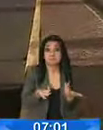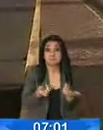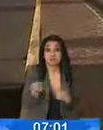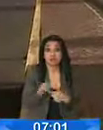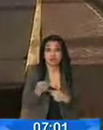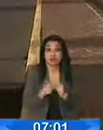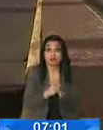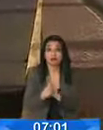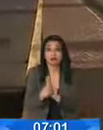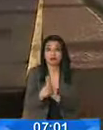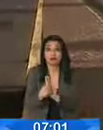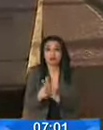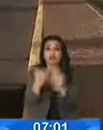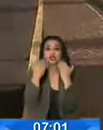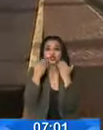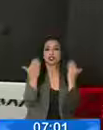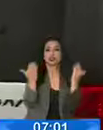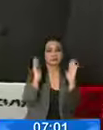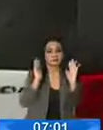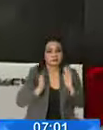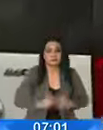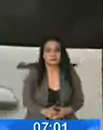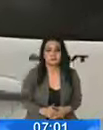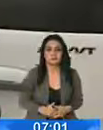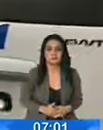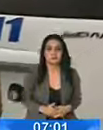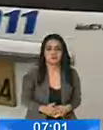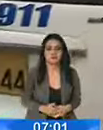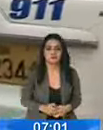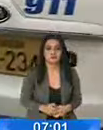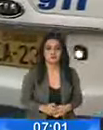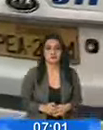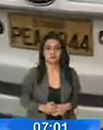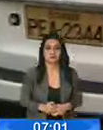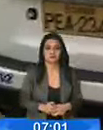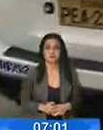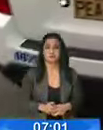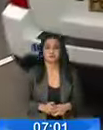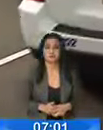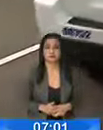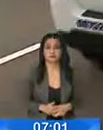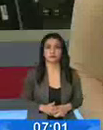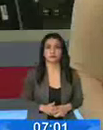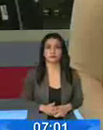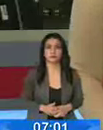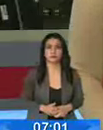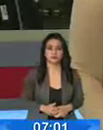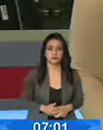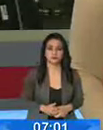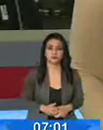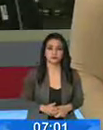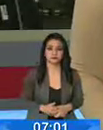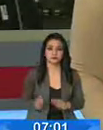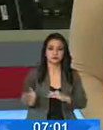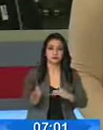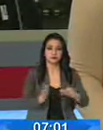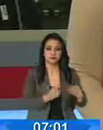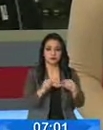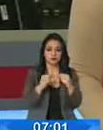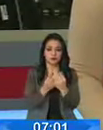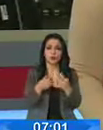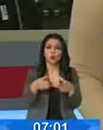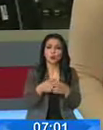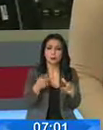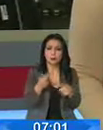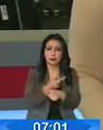perseguido a esta persona con el fin de acabar la vida. Informó Priscila Cadena. Una presunta banda de robacasas